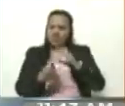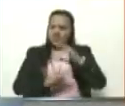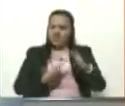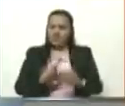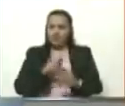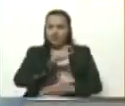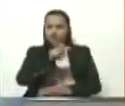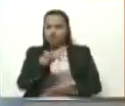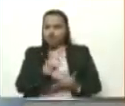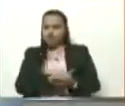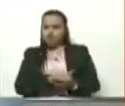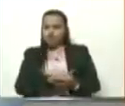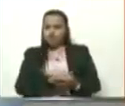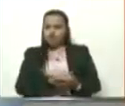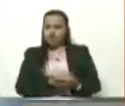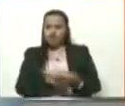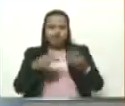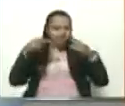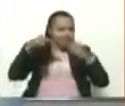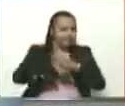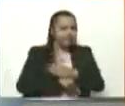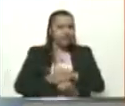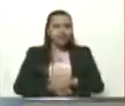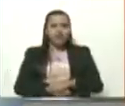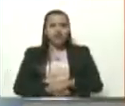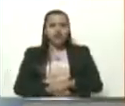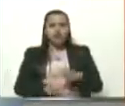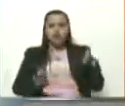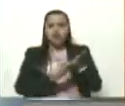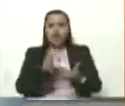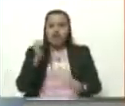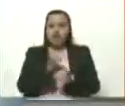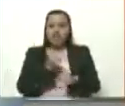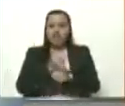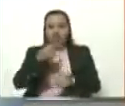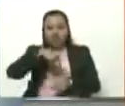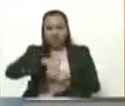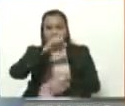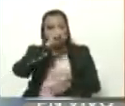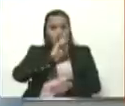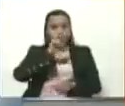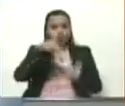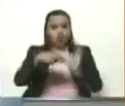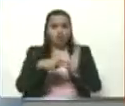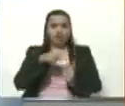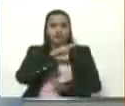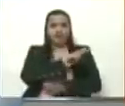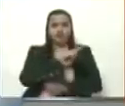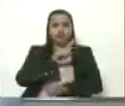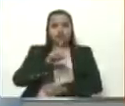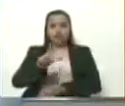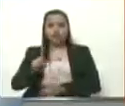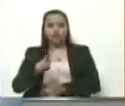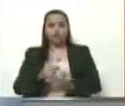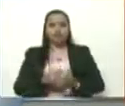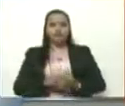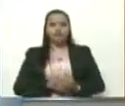solamente de lo que ha sido el año correspondiente en este caso el